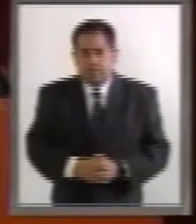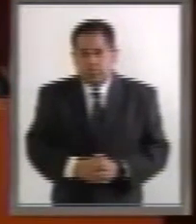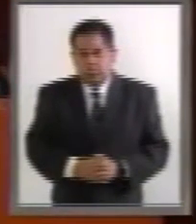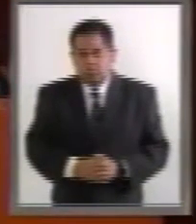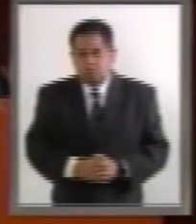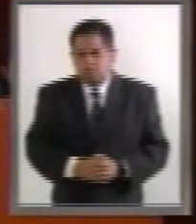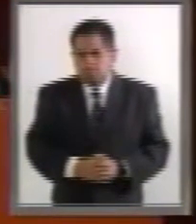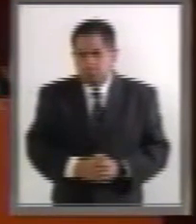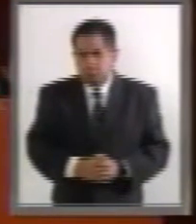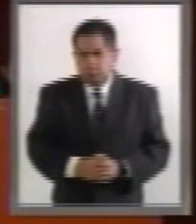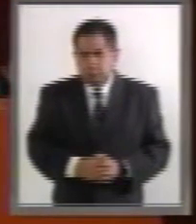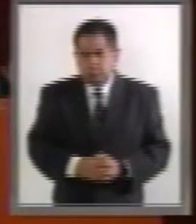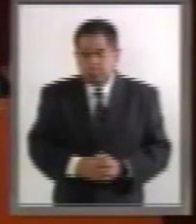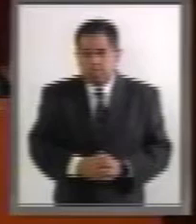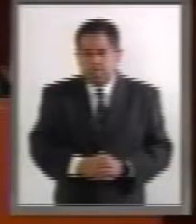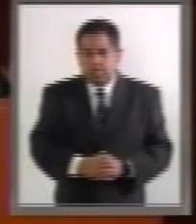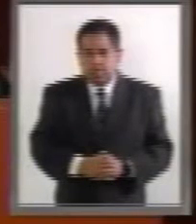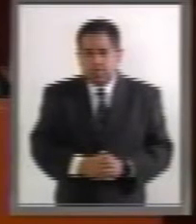con